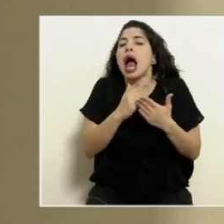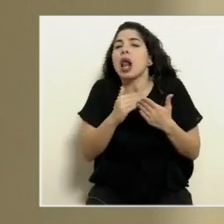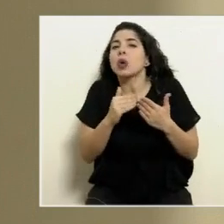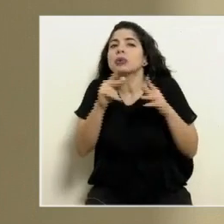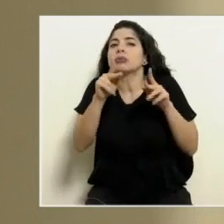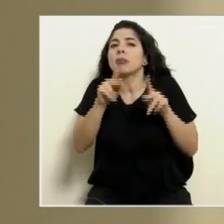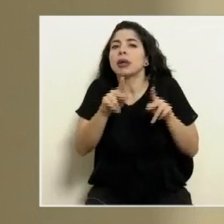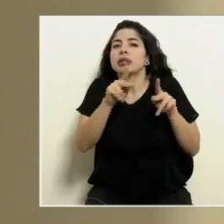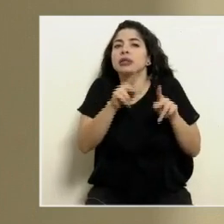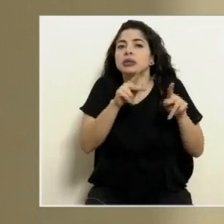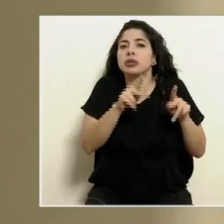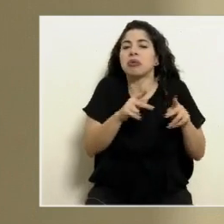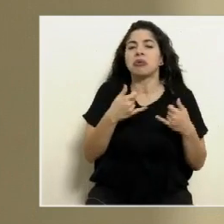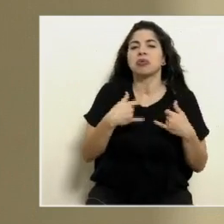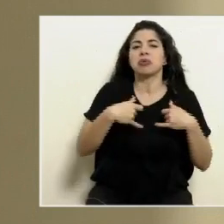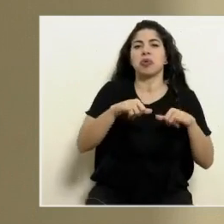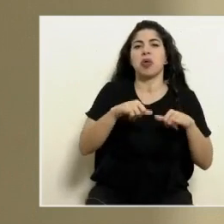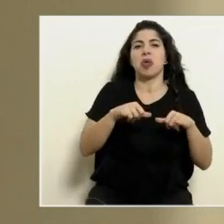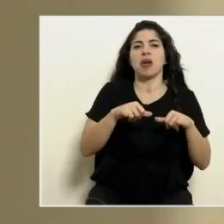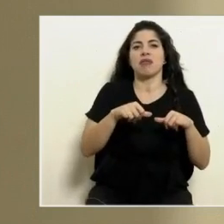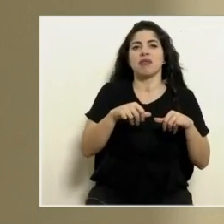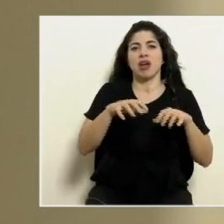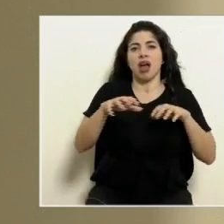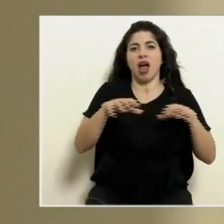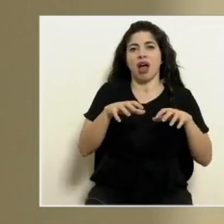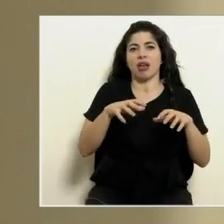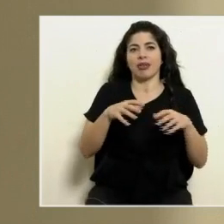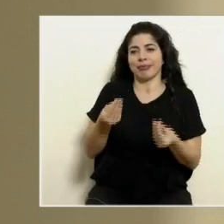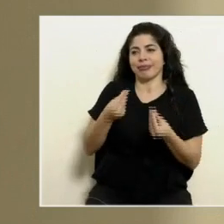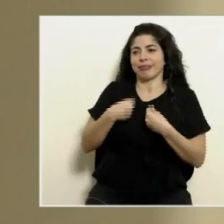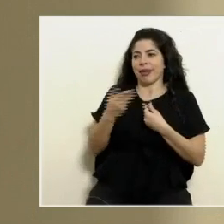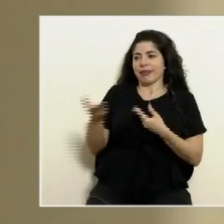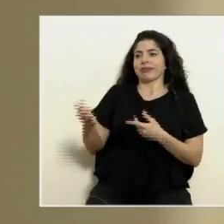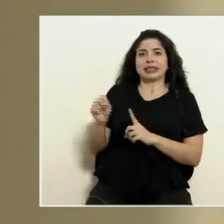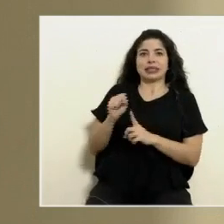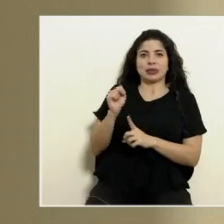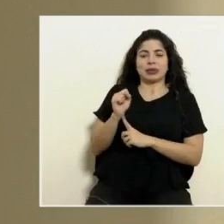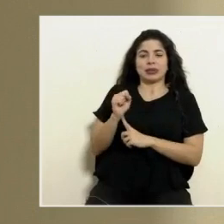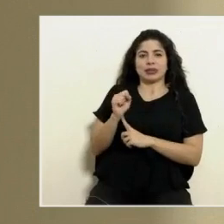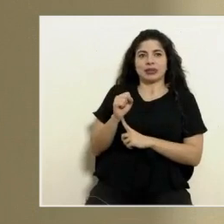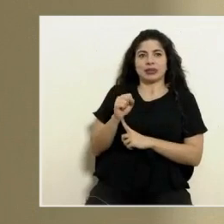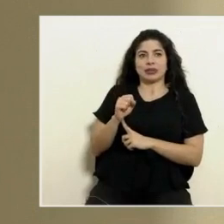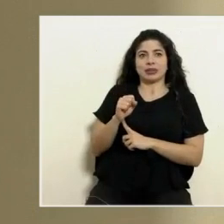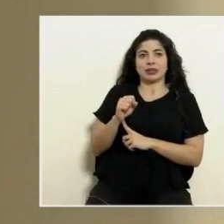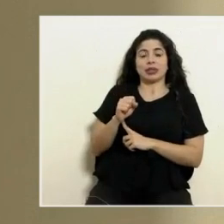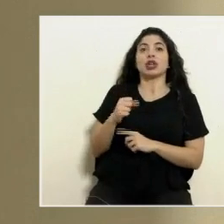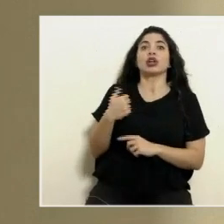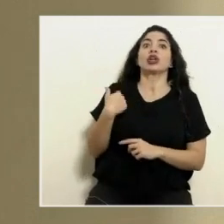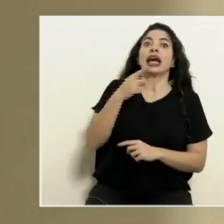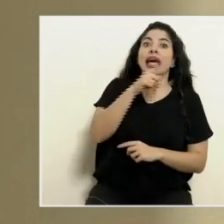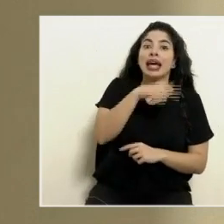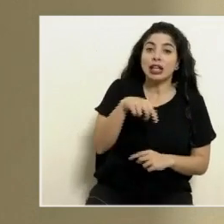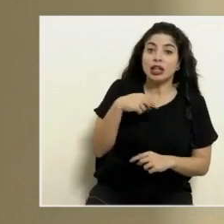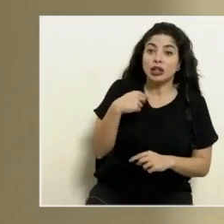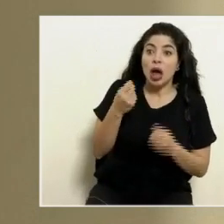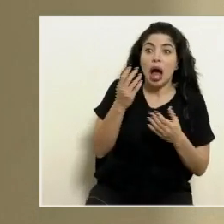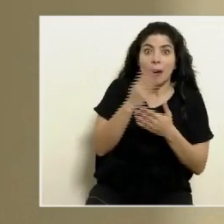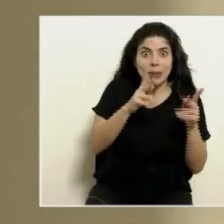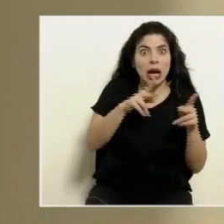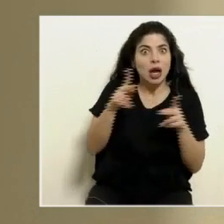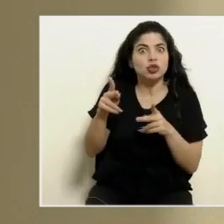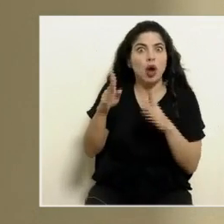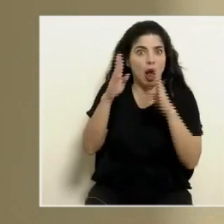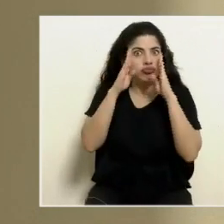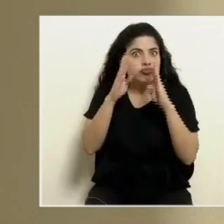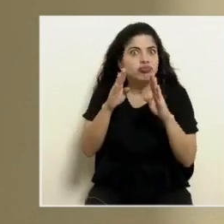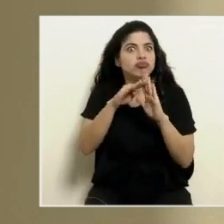de la población que sigue comportándose a la altura de lo que estamos viviendo, que siguen estando muy atentos a cumplir con las medidas y